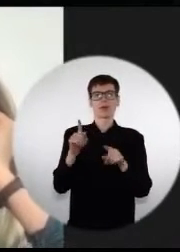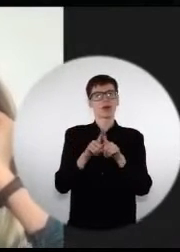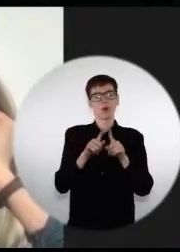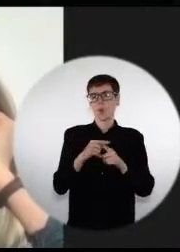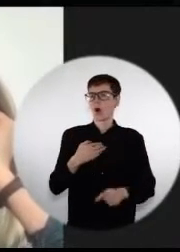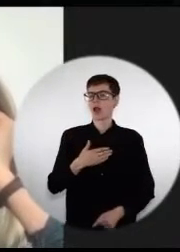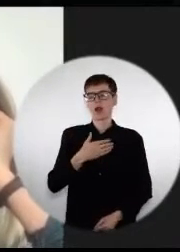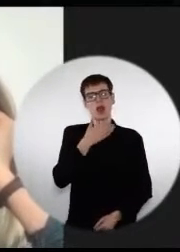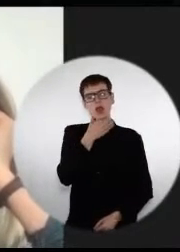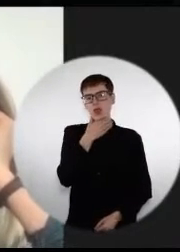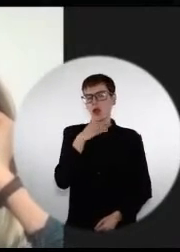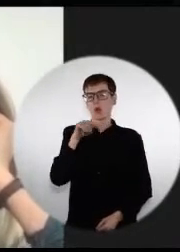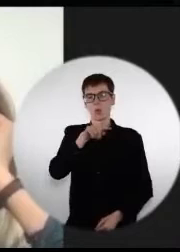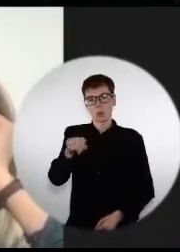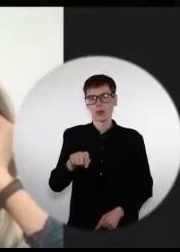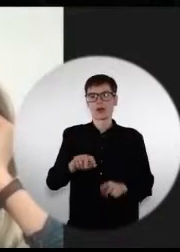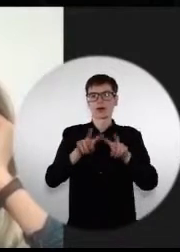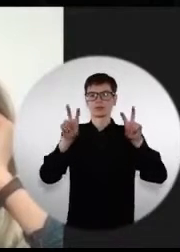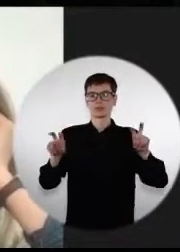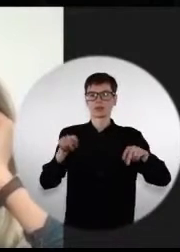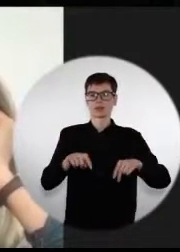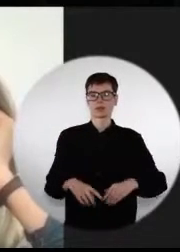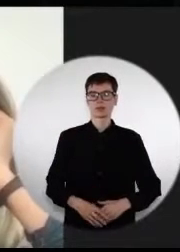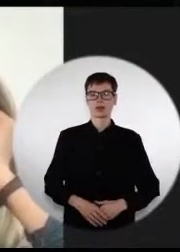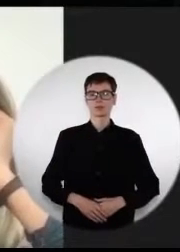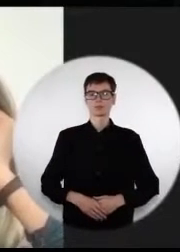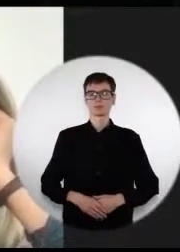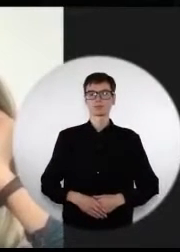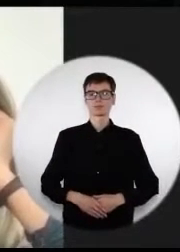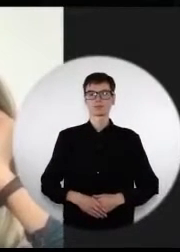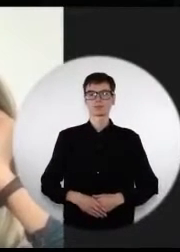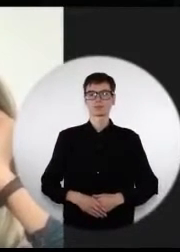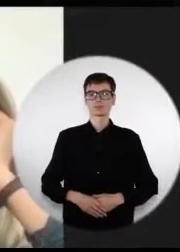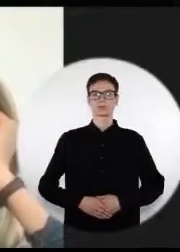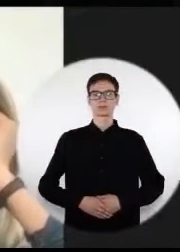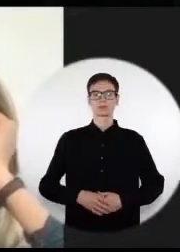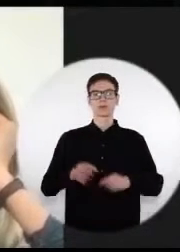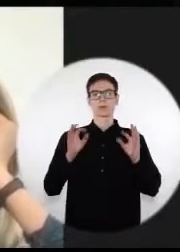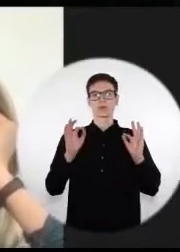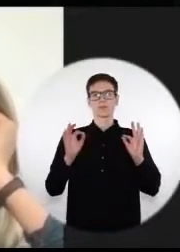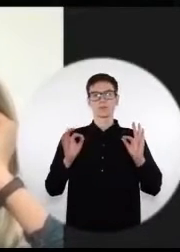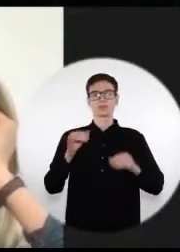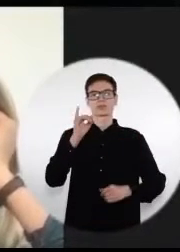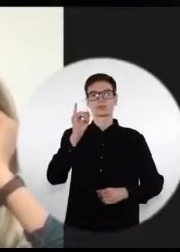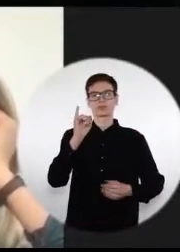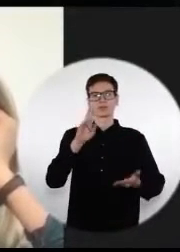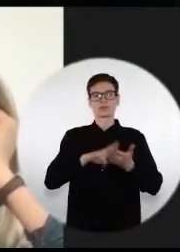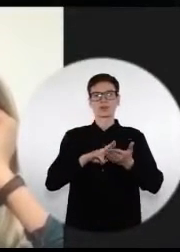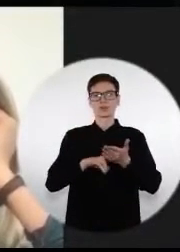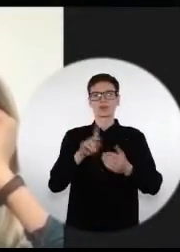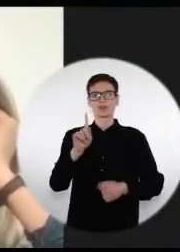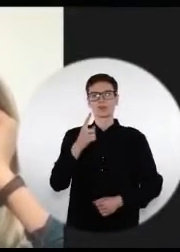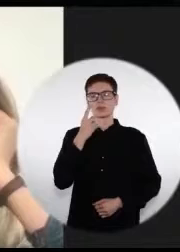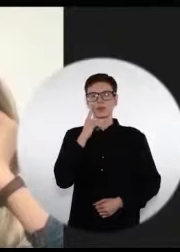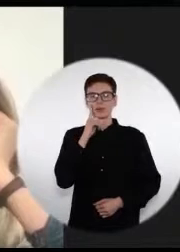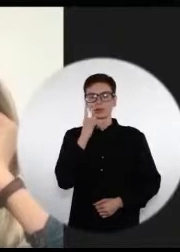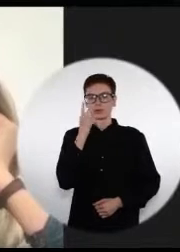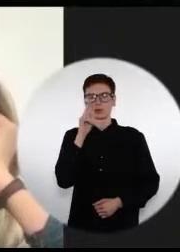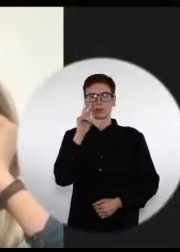comunidad misma necesita y ellos piden y estamos en deuda con eso perfecto